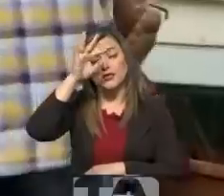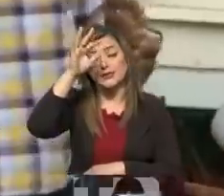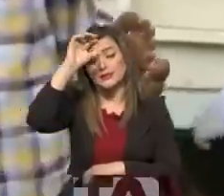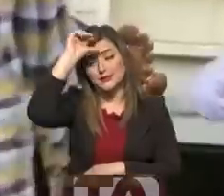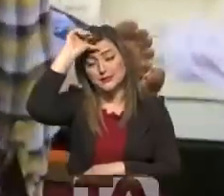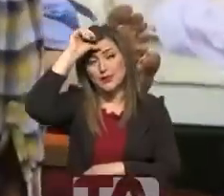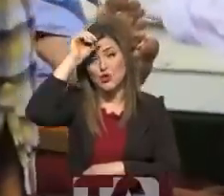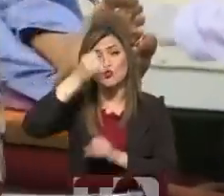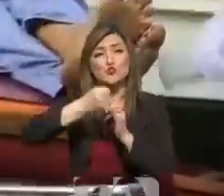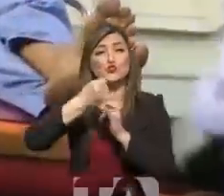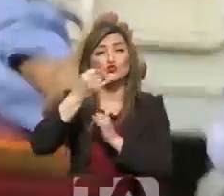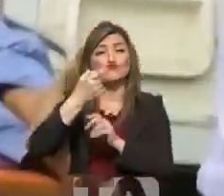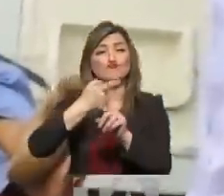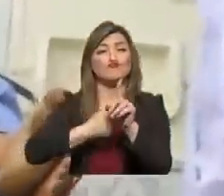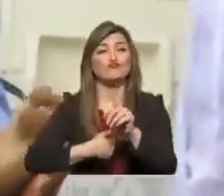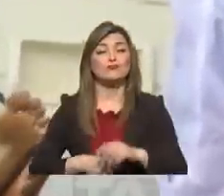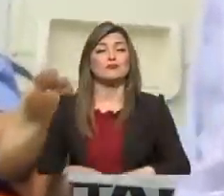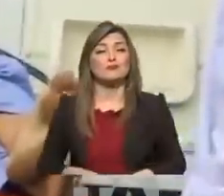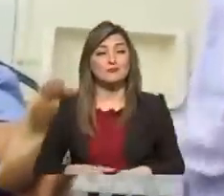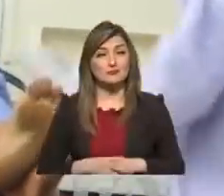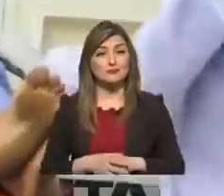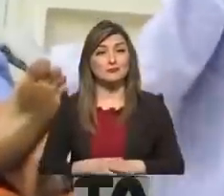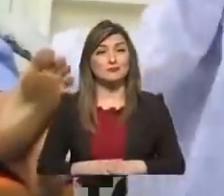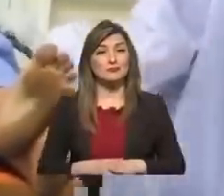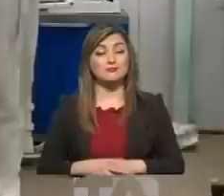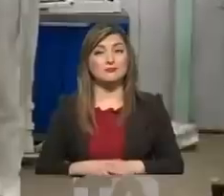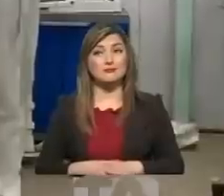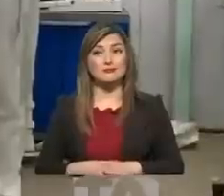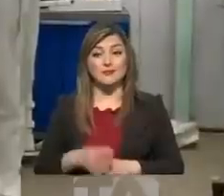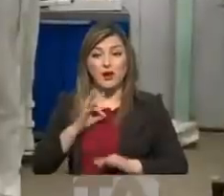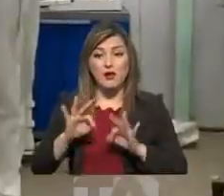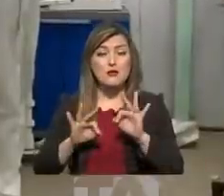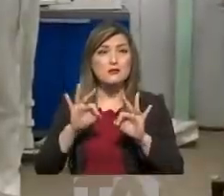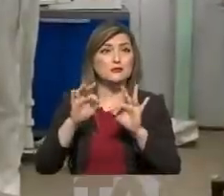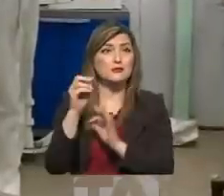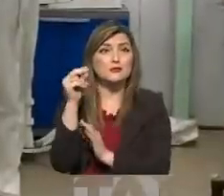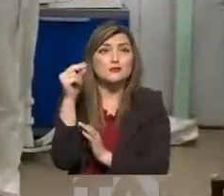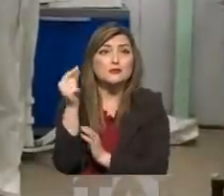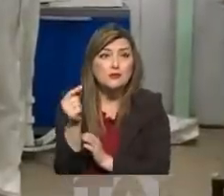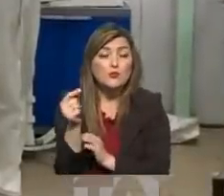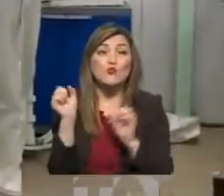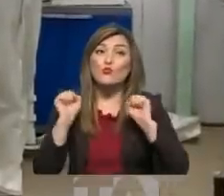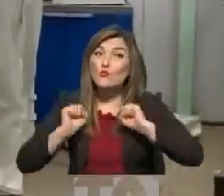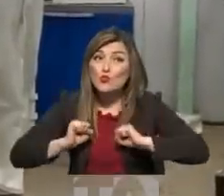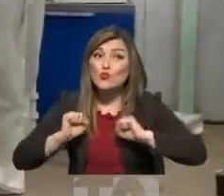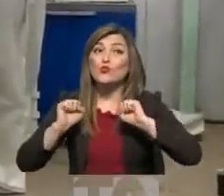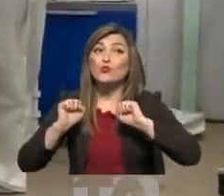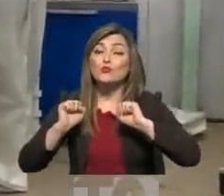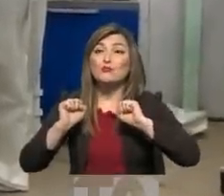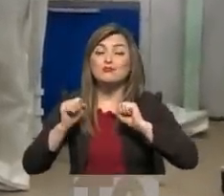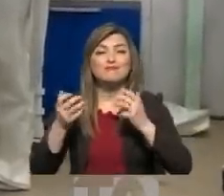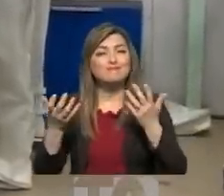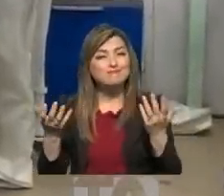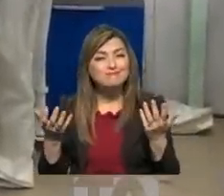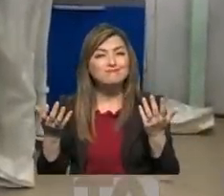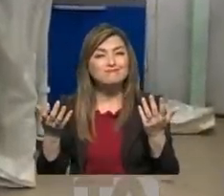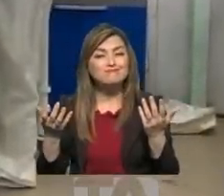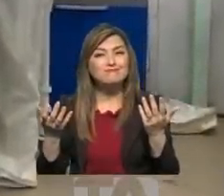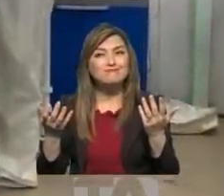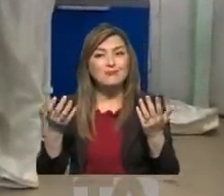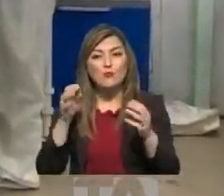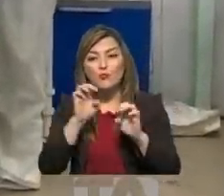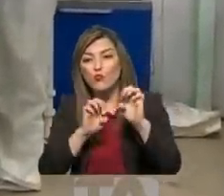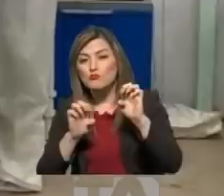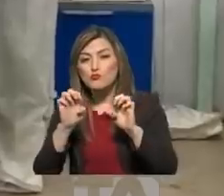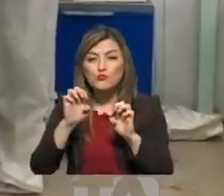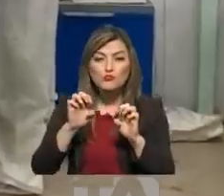en los últimos meses. Sabemos nosotros que la propagación rápida y violenta podría ir de la mano de esta variante. Sin embargo, todavía no se han